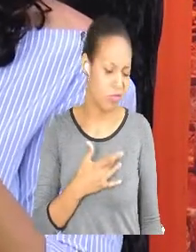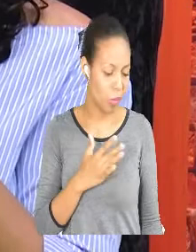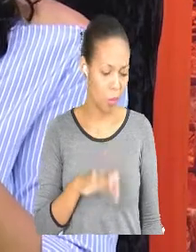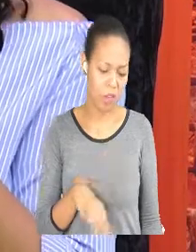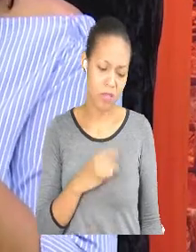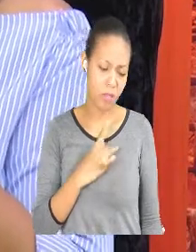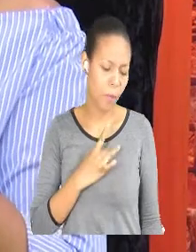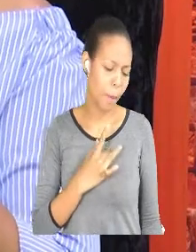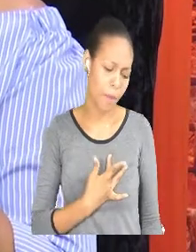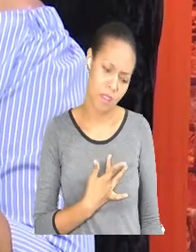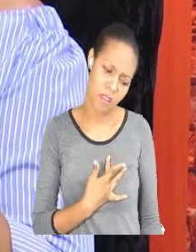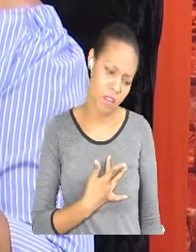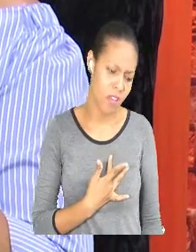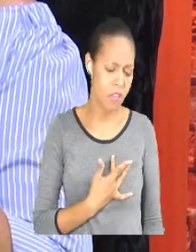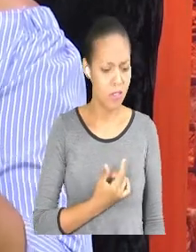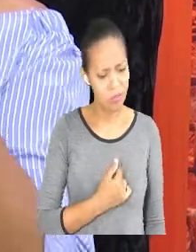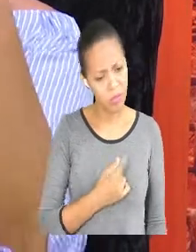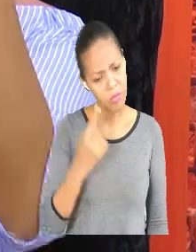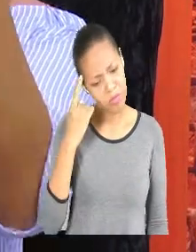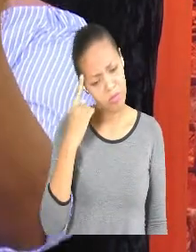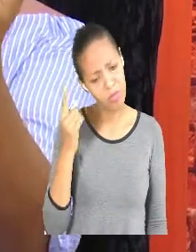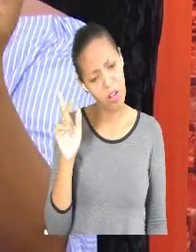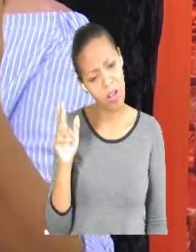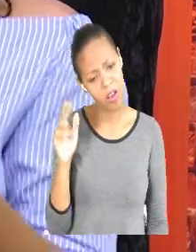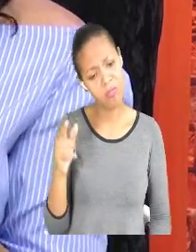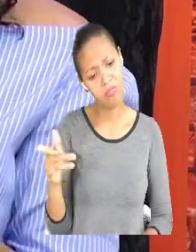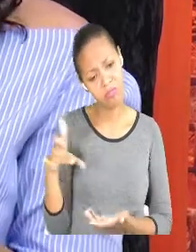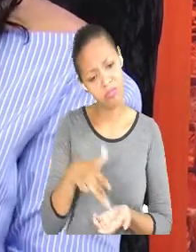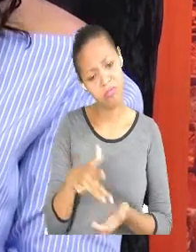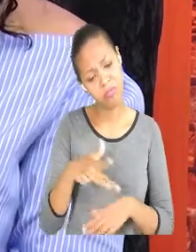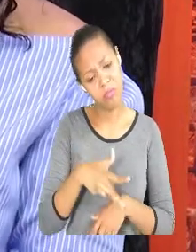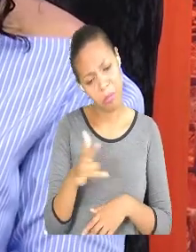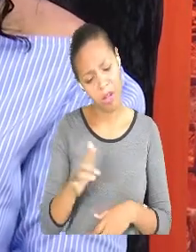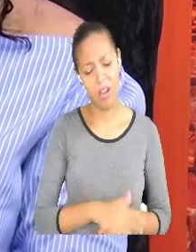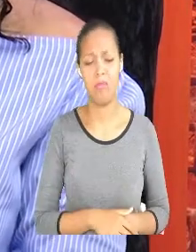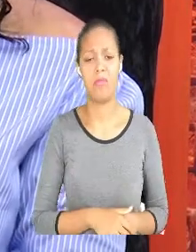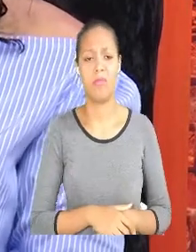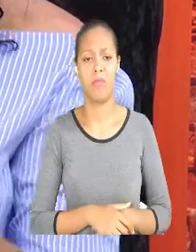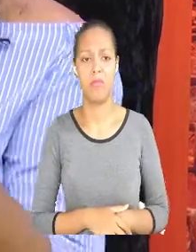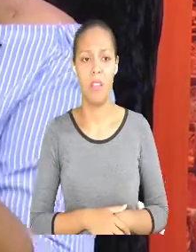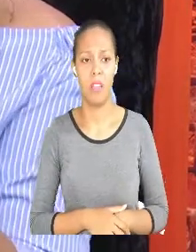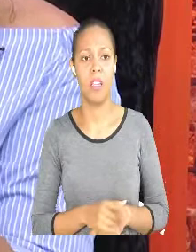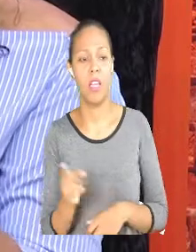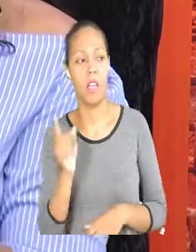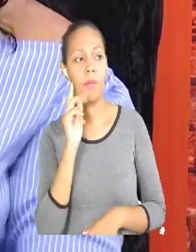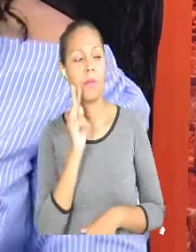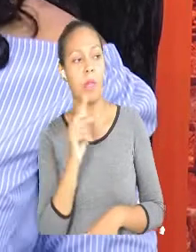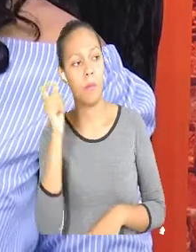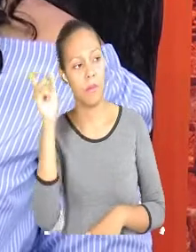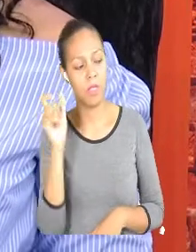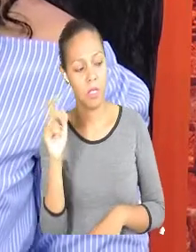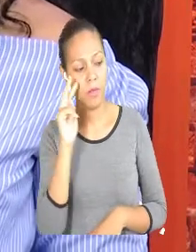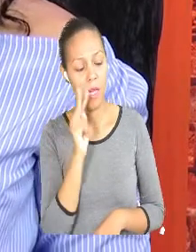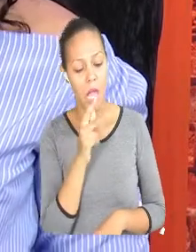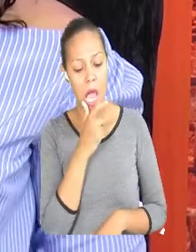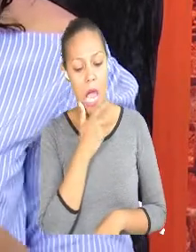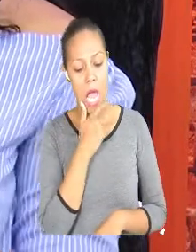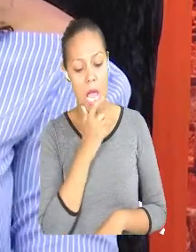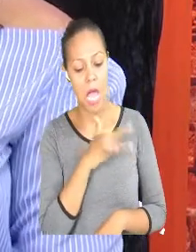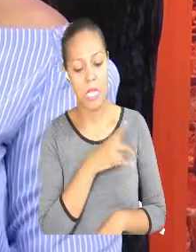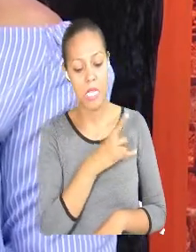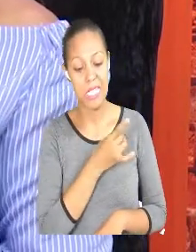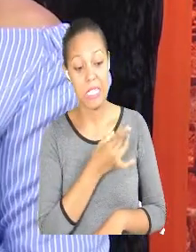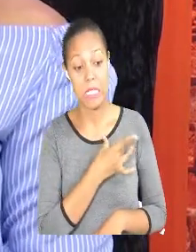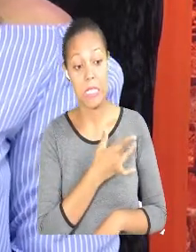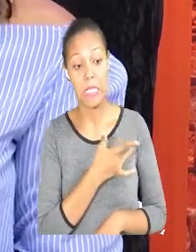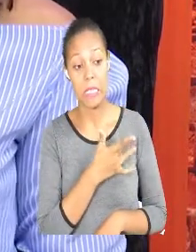decepcionado, esperaba que pronto llegaras más temprano. Ya no lo estamos juzgando, pero sí le estamos permitiendo comprender cómo yo me estoy sintiendo en este momento. Y entonces